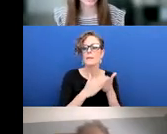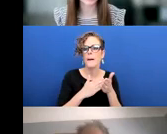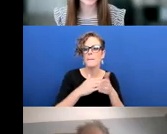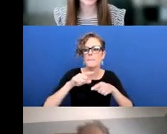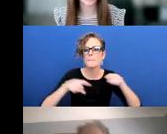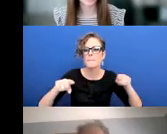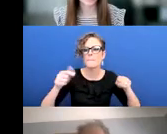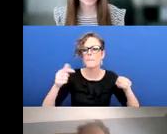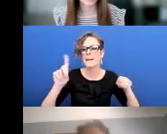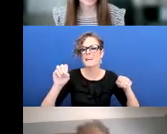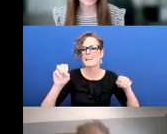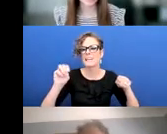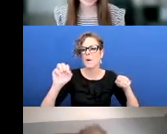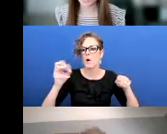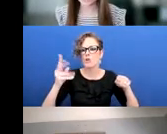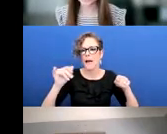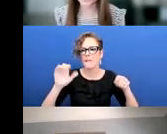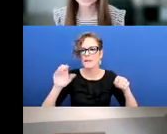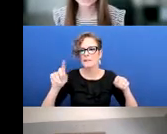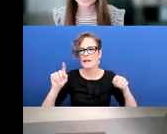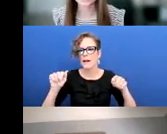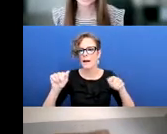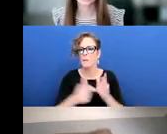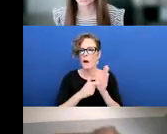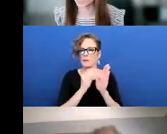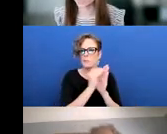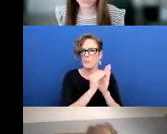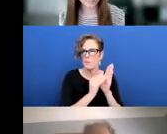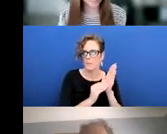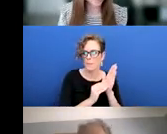Entonces, para destinar los fondos, agregamos más